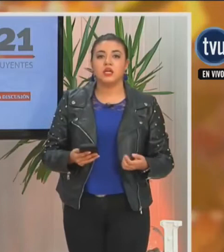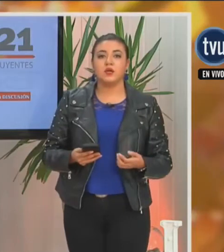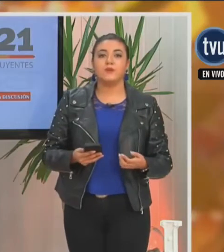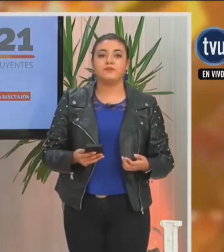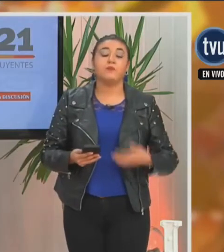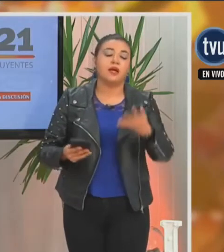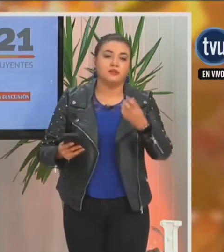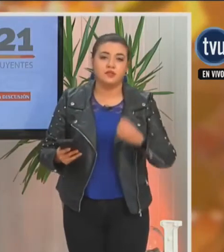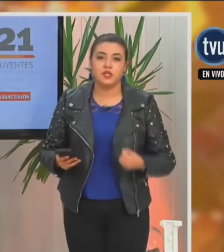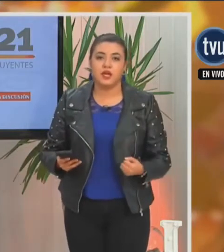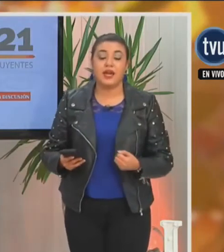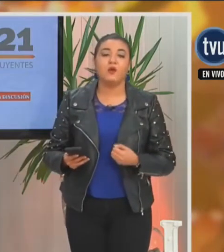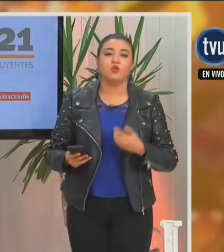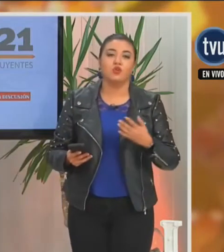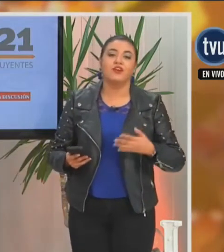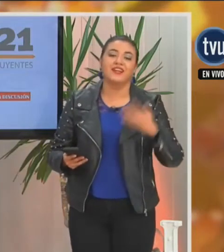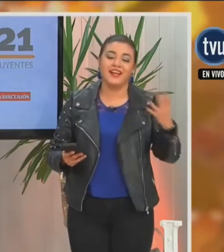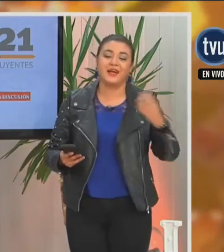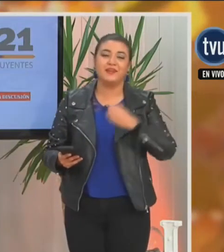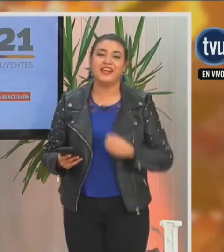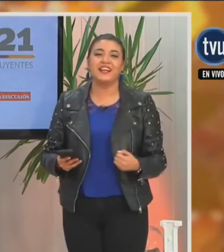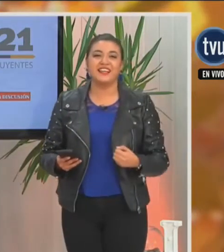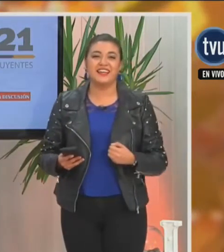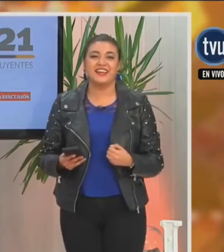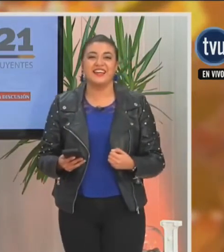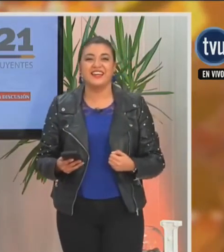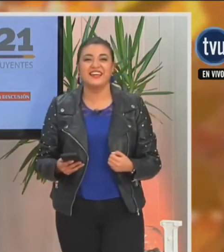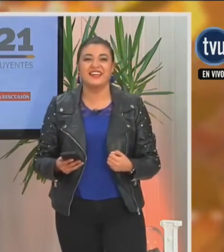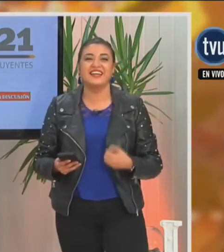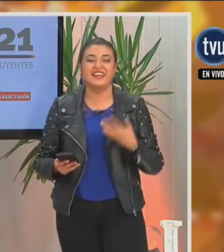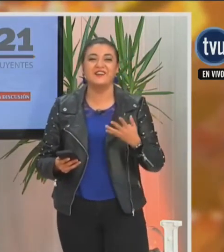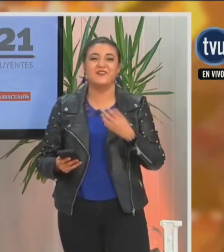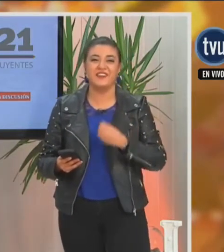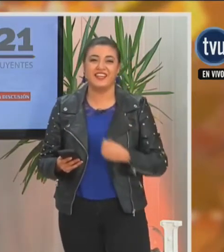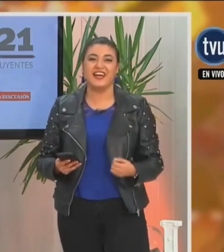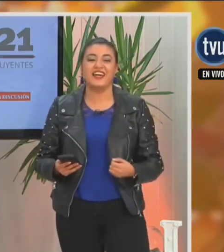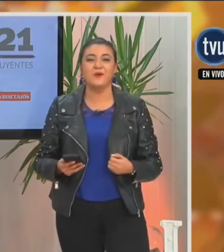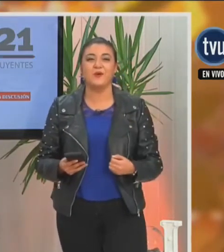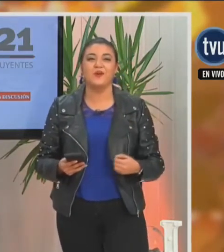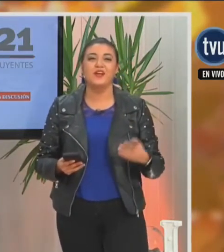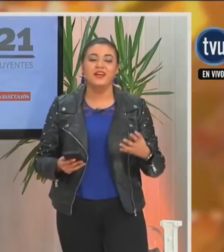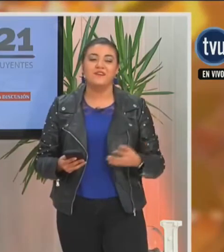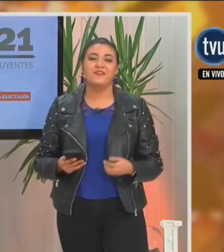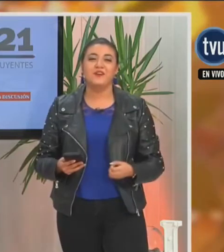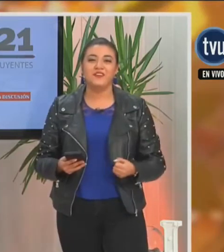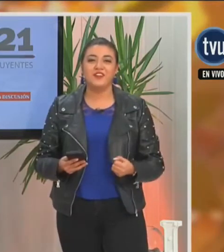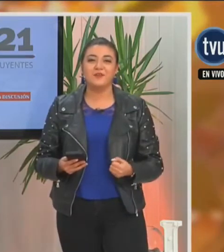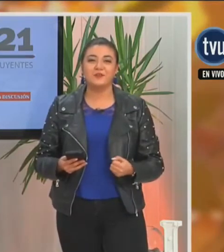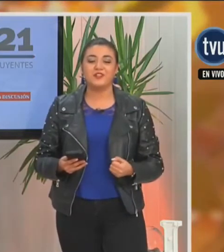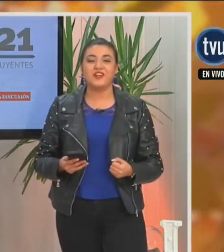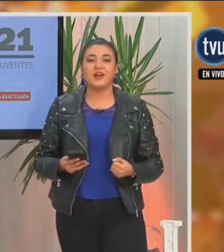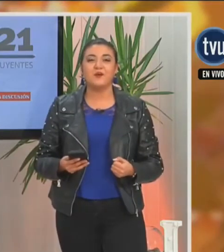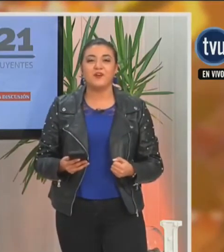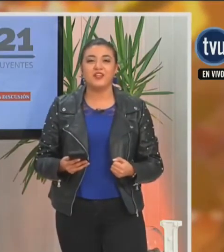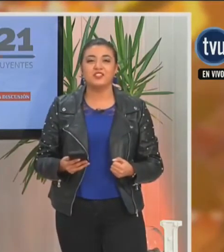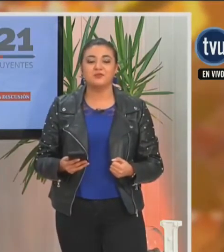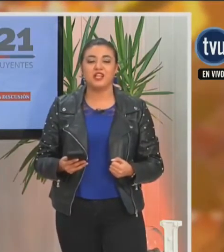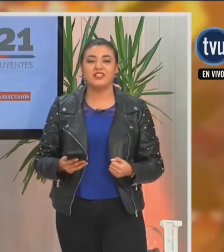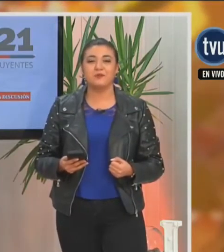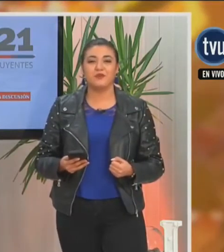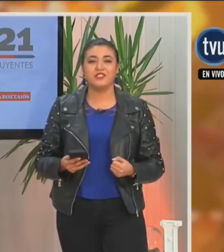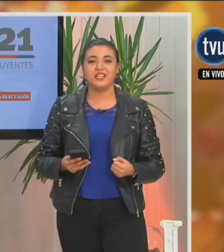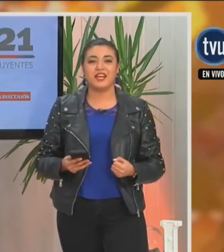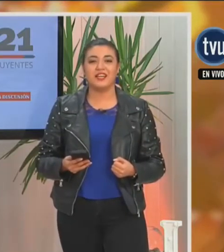que de Arauco, la capital de Leu, de Arauco. Biobío, por supuesto, Arauco y Concepción,